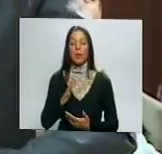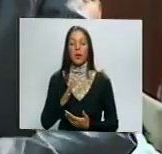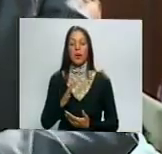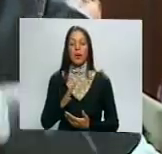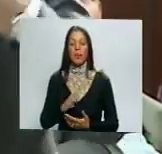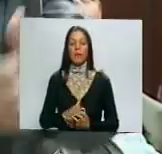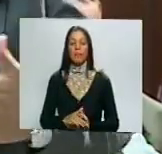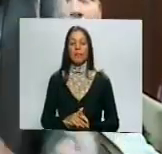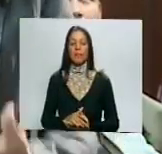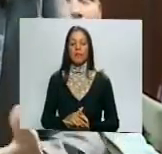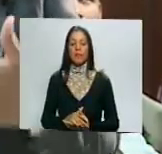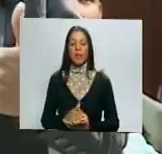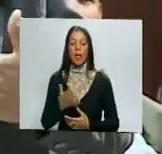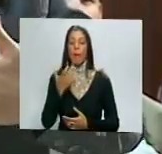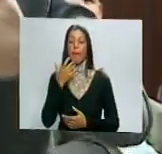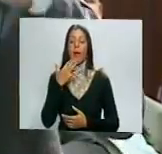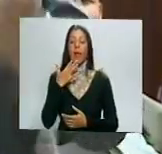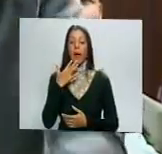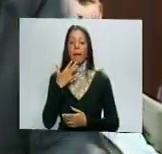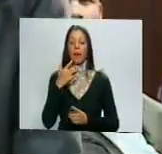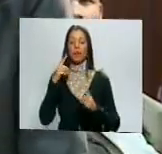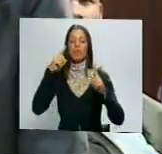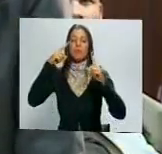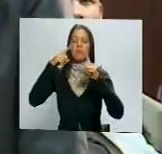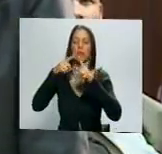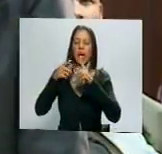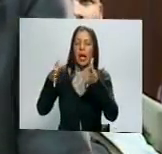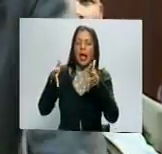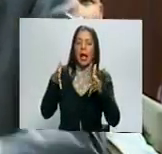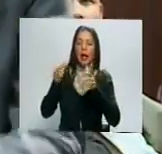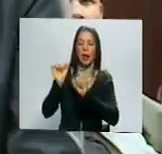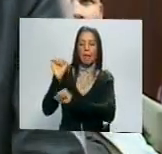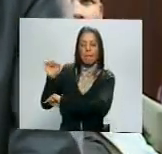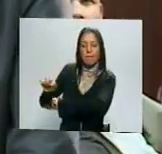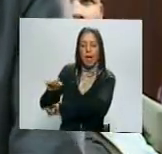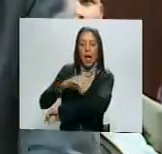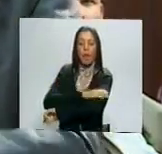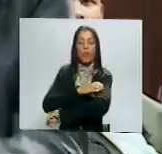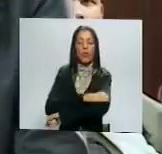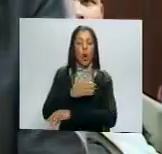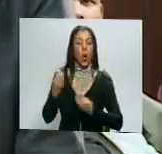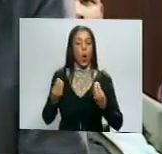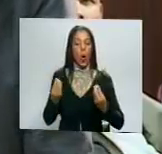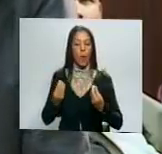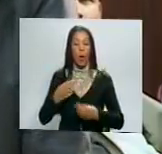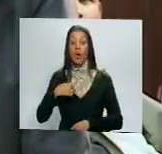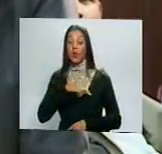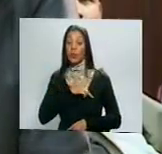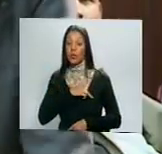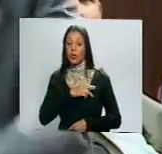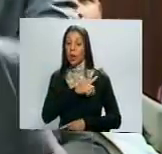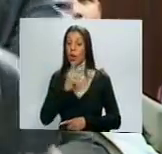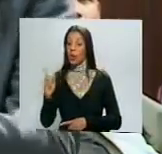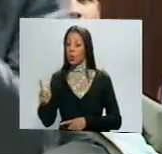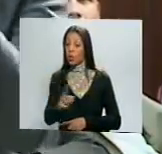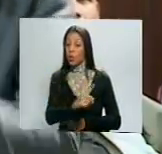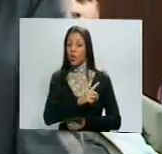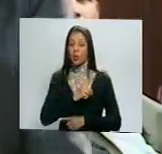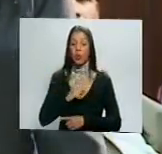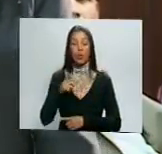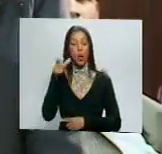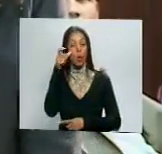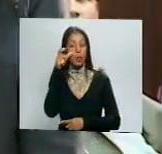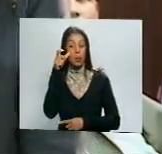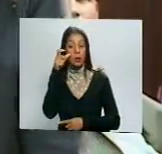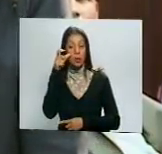no podemos ganar esta guerra económica si nosotras y nosotros no controlamos los